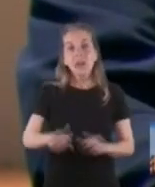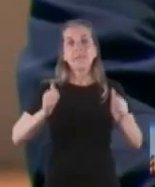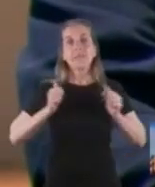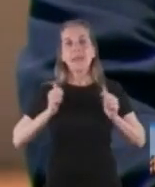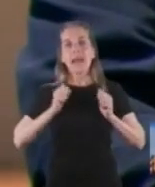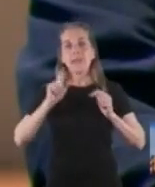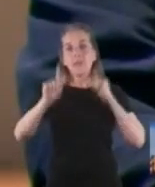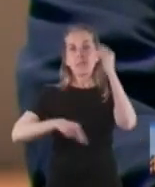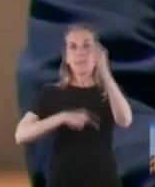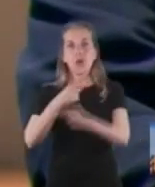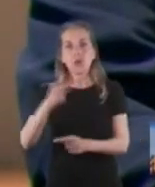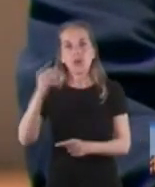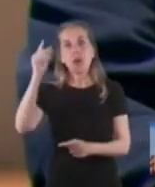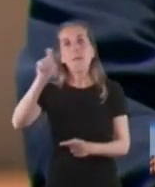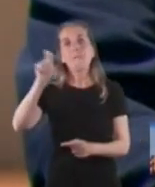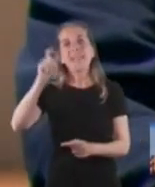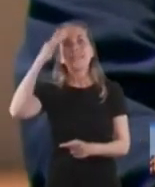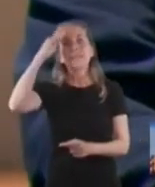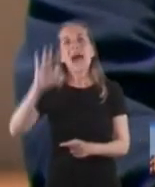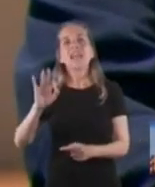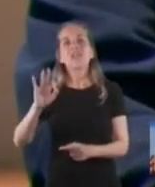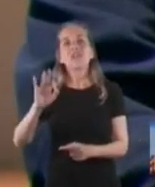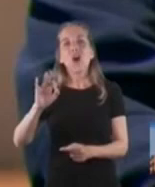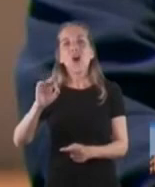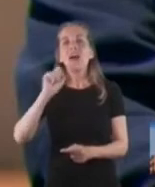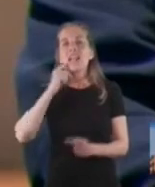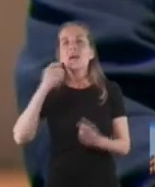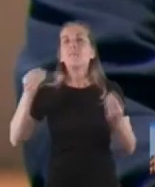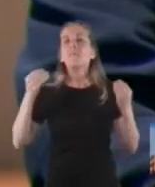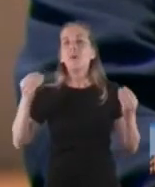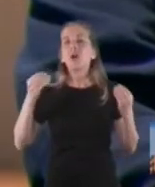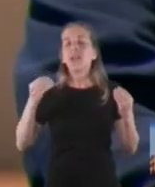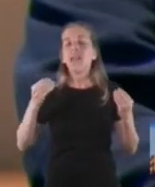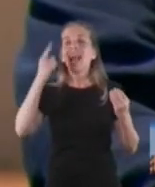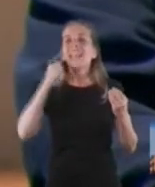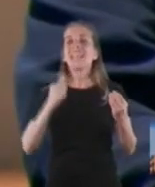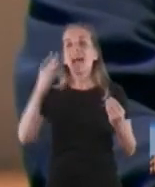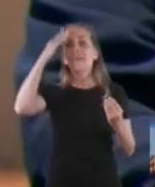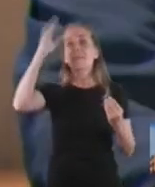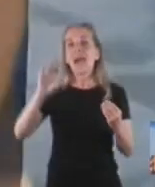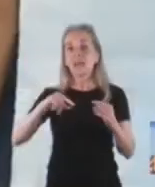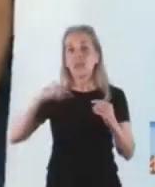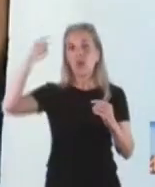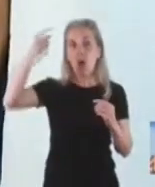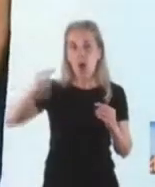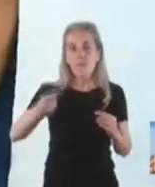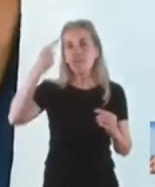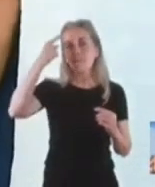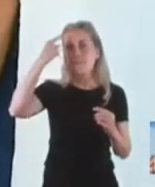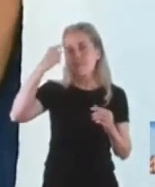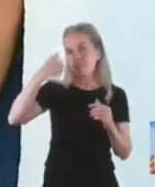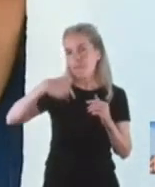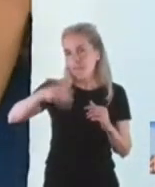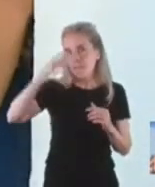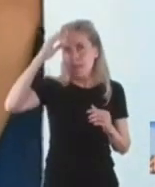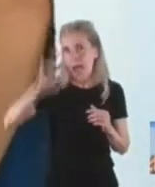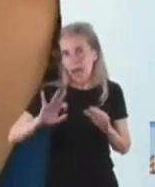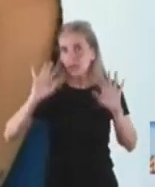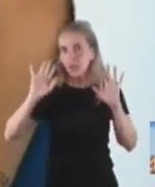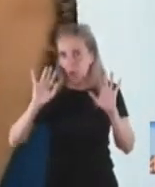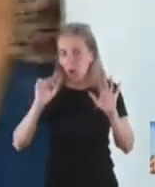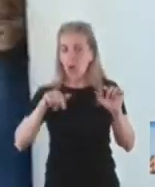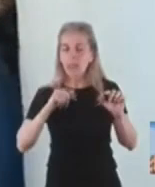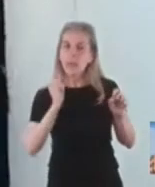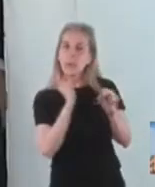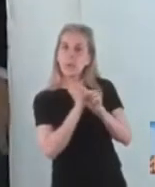que llegue marzo, que va a ser una fecha para nosotros muy linda. ¿Saben por qué? Porque ese día, yo calculo que los primeros días de marzo, lo